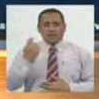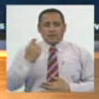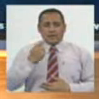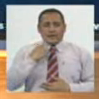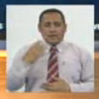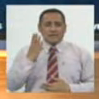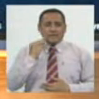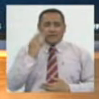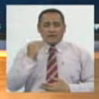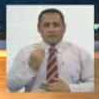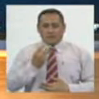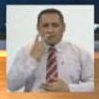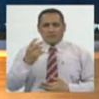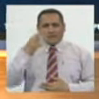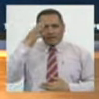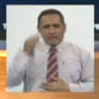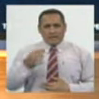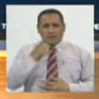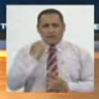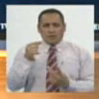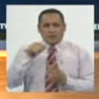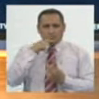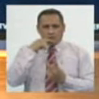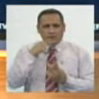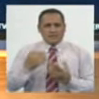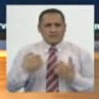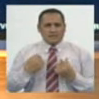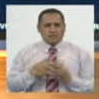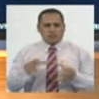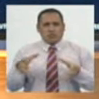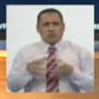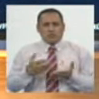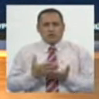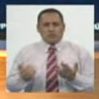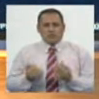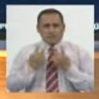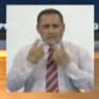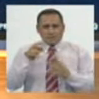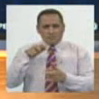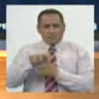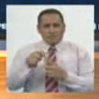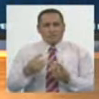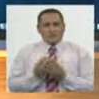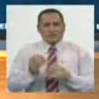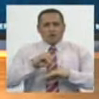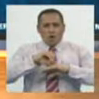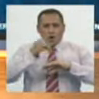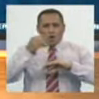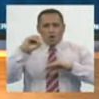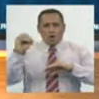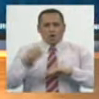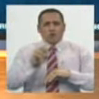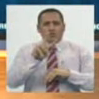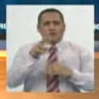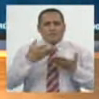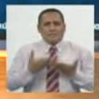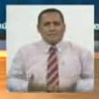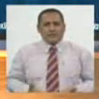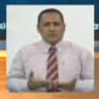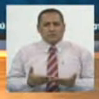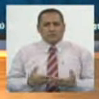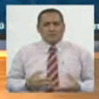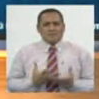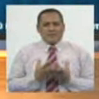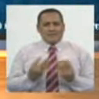principal testaferro del funcionario ahora preso. A la joven se le encontraron joyas de oro por 2 kilos de peso y